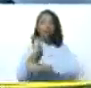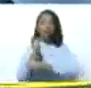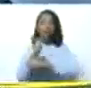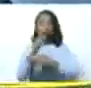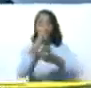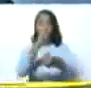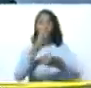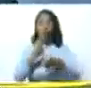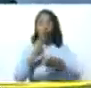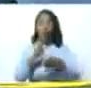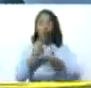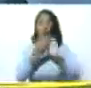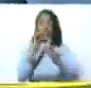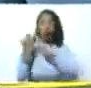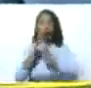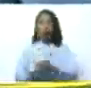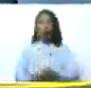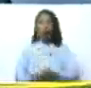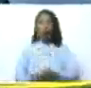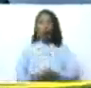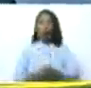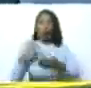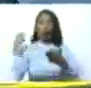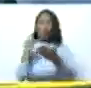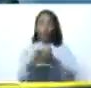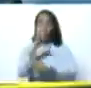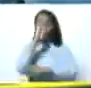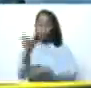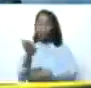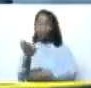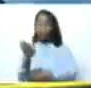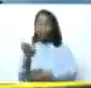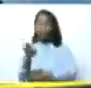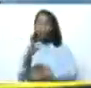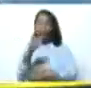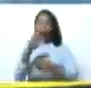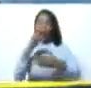Banco Comunal, un aporte directo. Y que el Banco